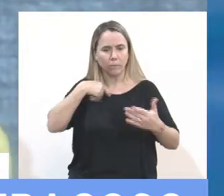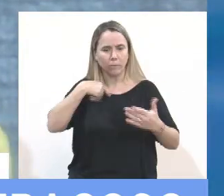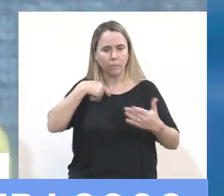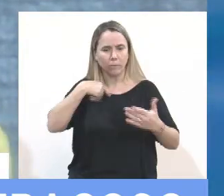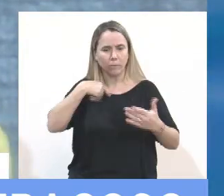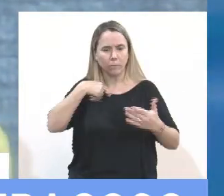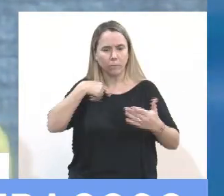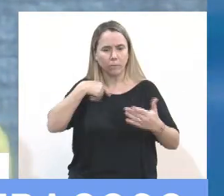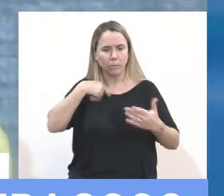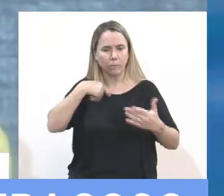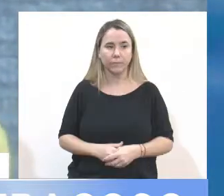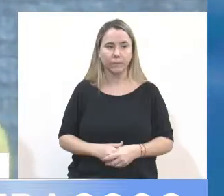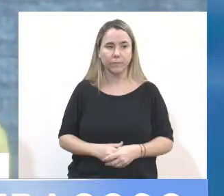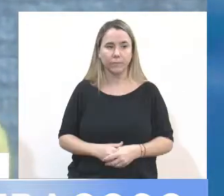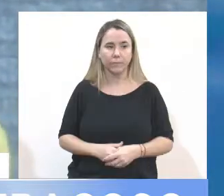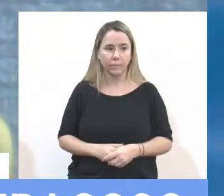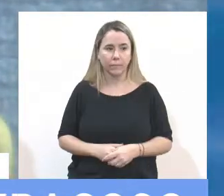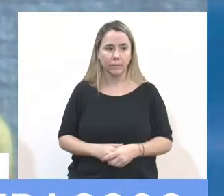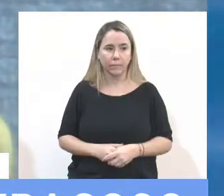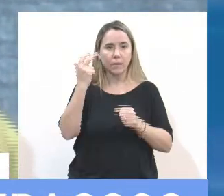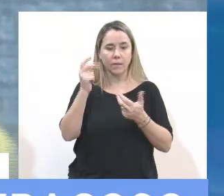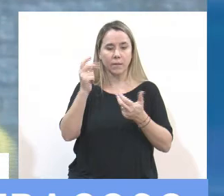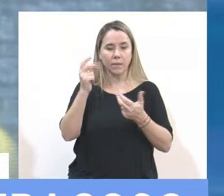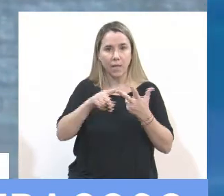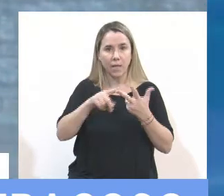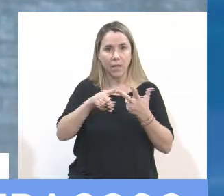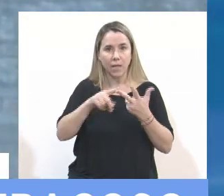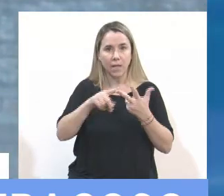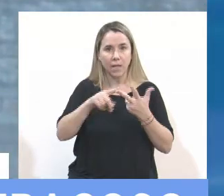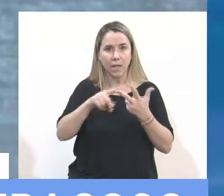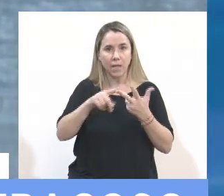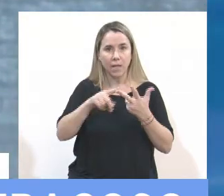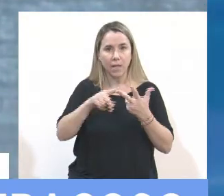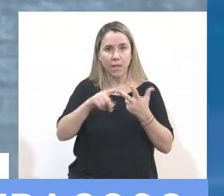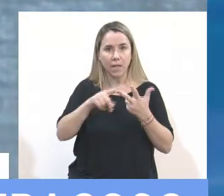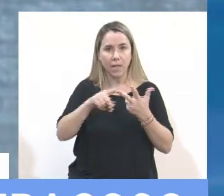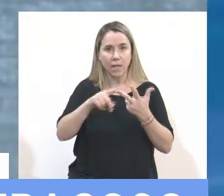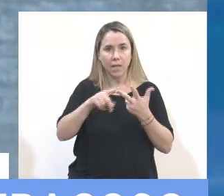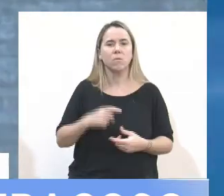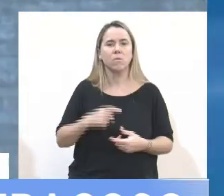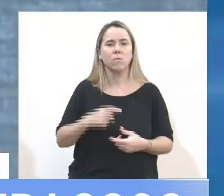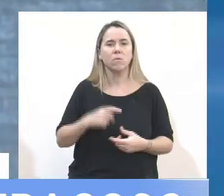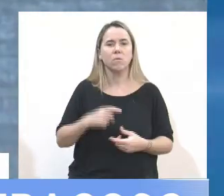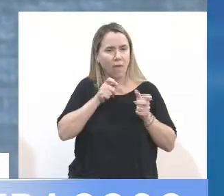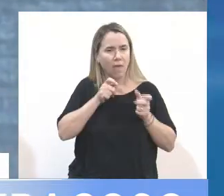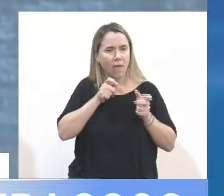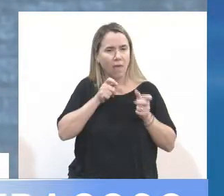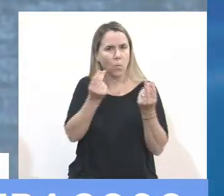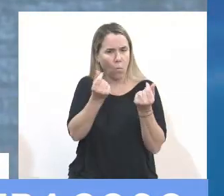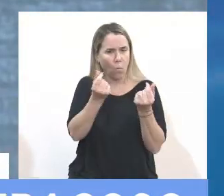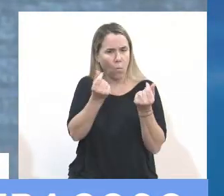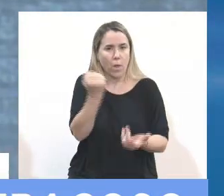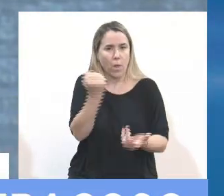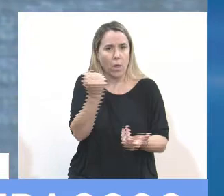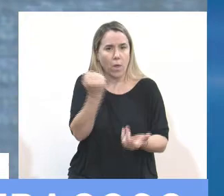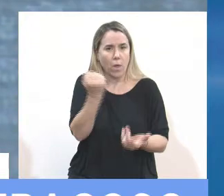esto. Y en tercer lugar, señora Presidenta, déjeme que valore y que creo que es lo más